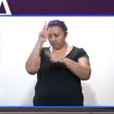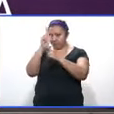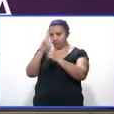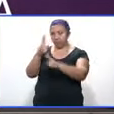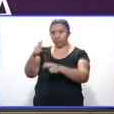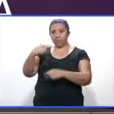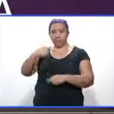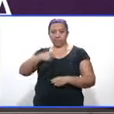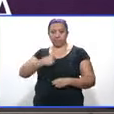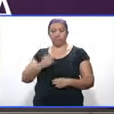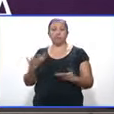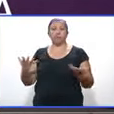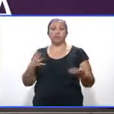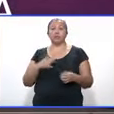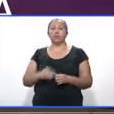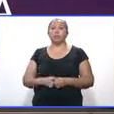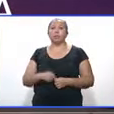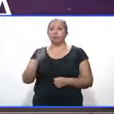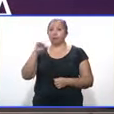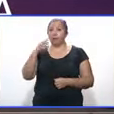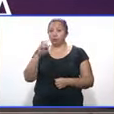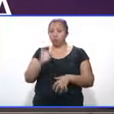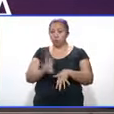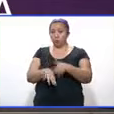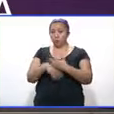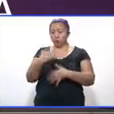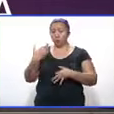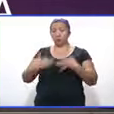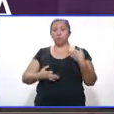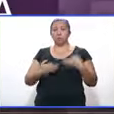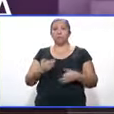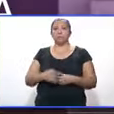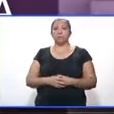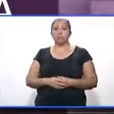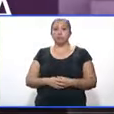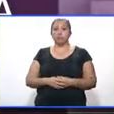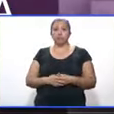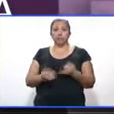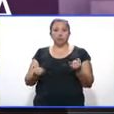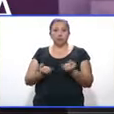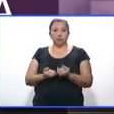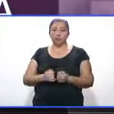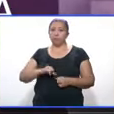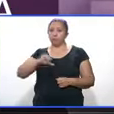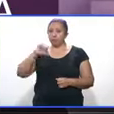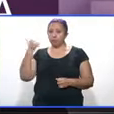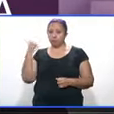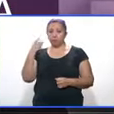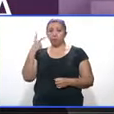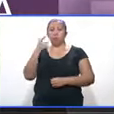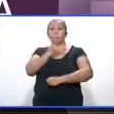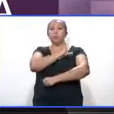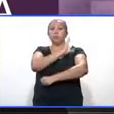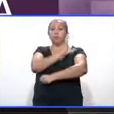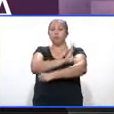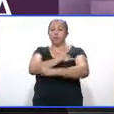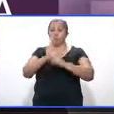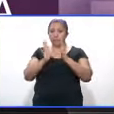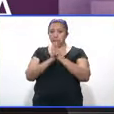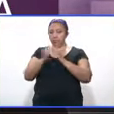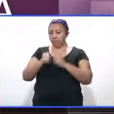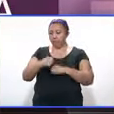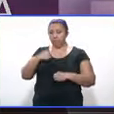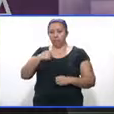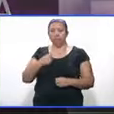poder aspirar a ser magistrada del Tribunal Superior de Justicia, al igual que mis otros dos compañeros que participaron conmigo,